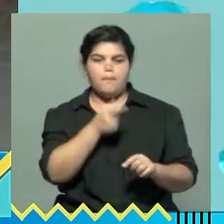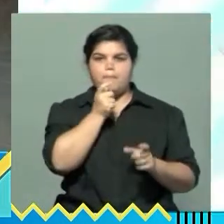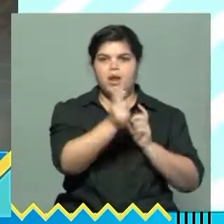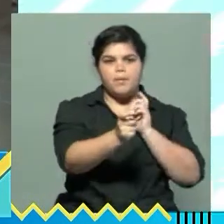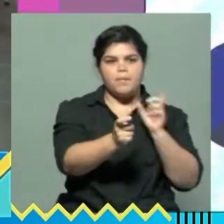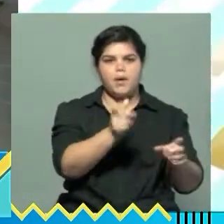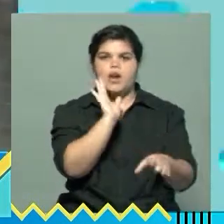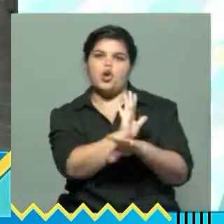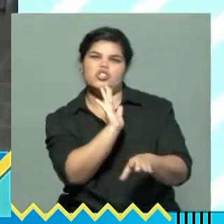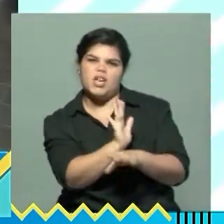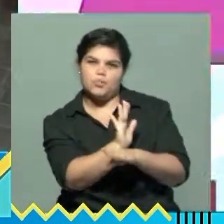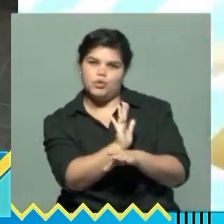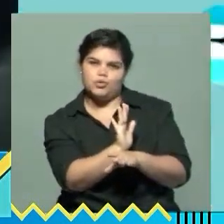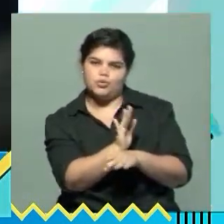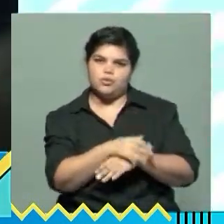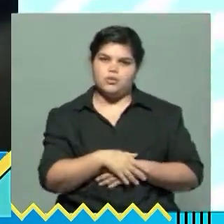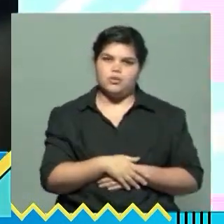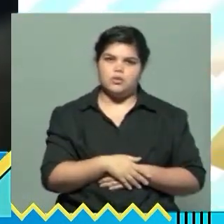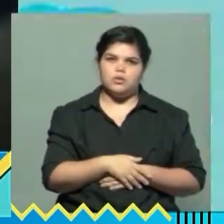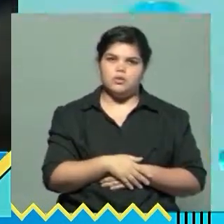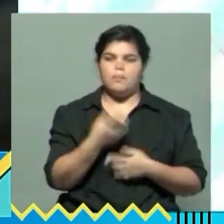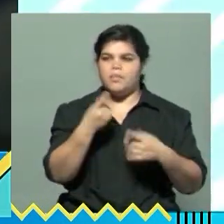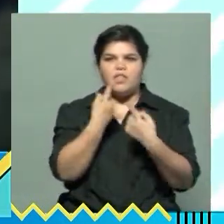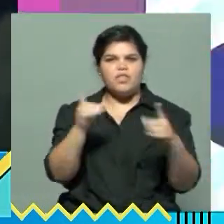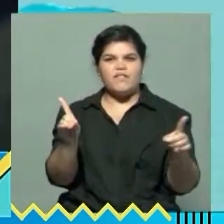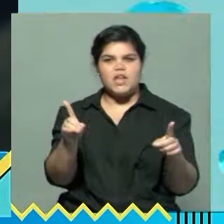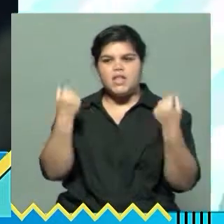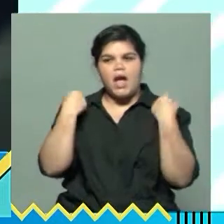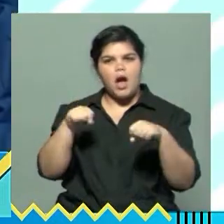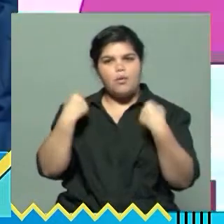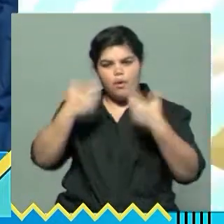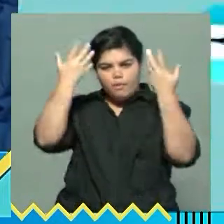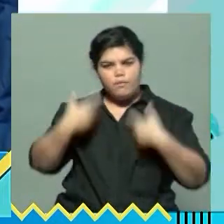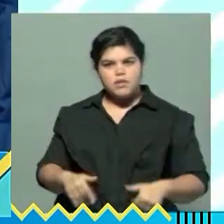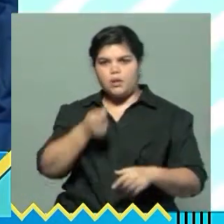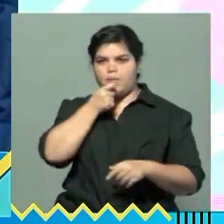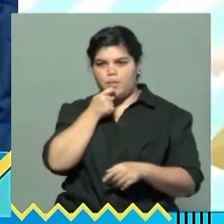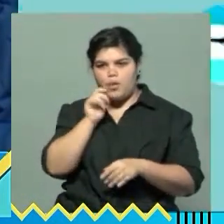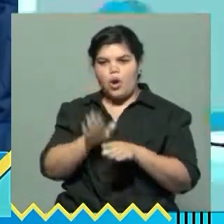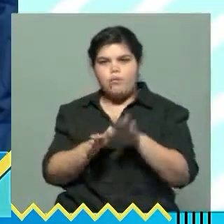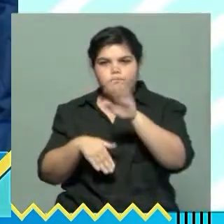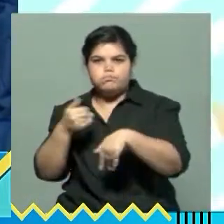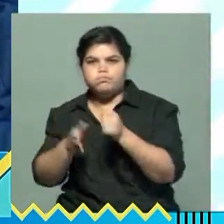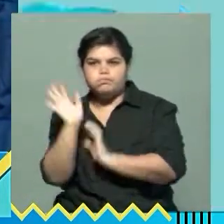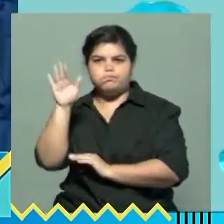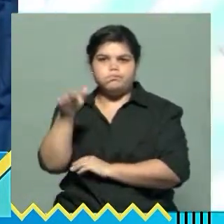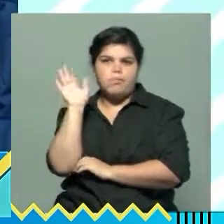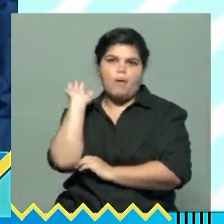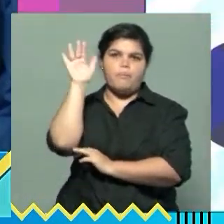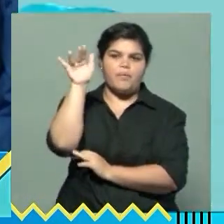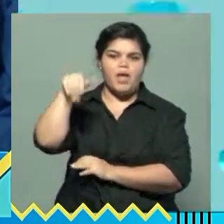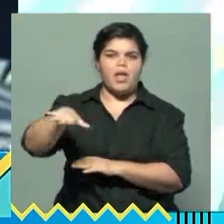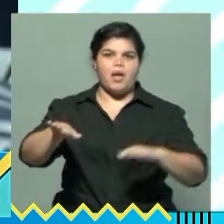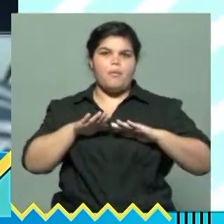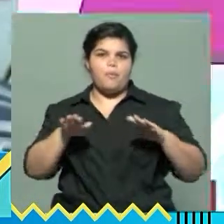y conceptos, que aprender una rutina física, como por ejemplo, cómo hacer un doble paso al jugar al básquet en la clase